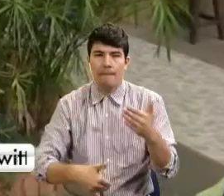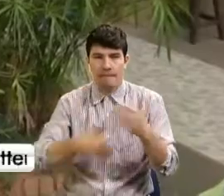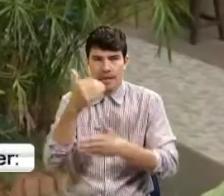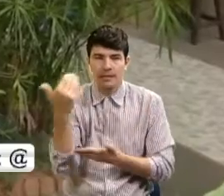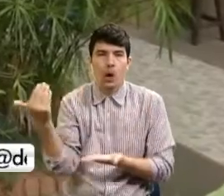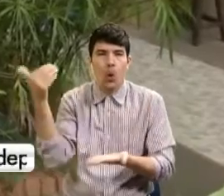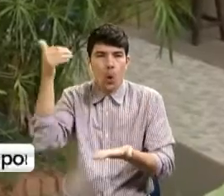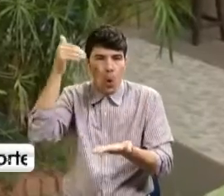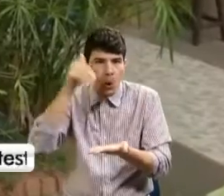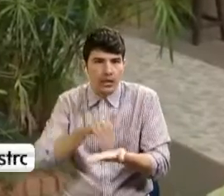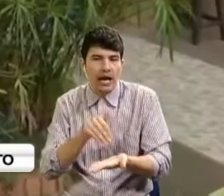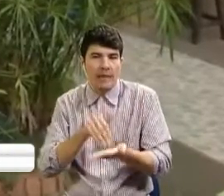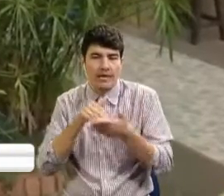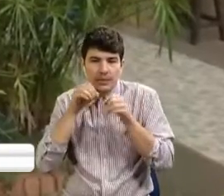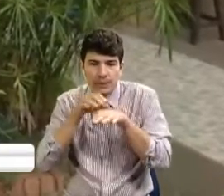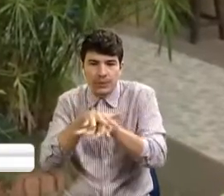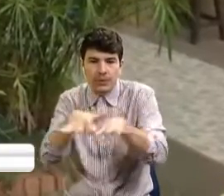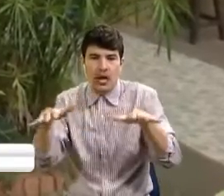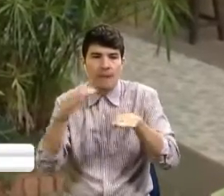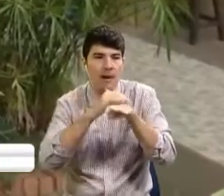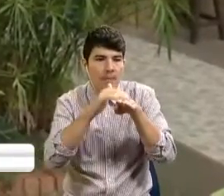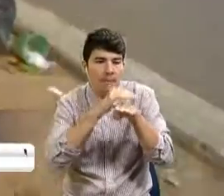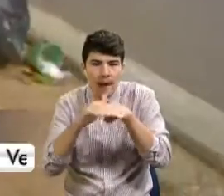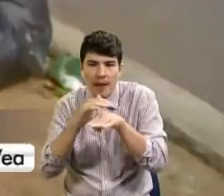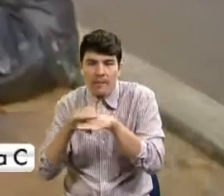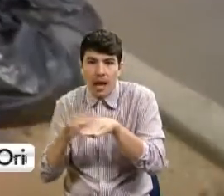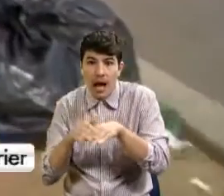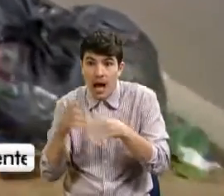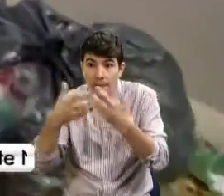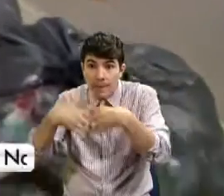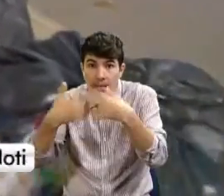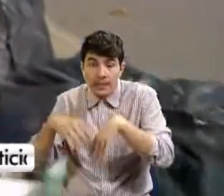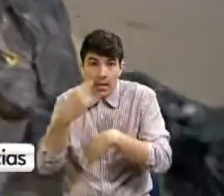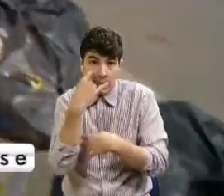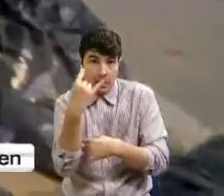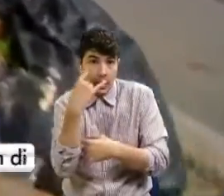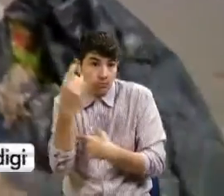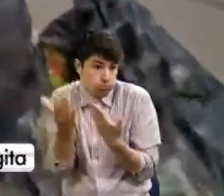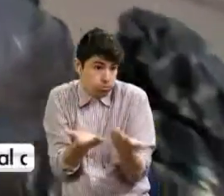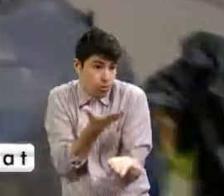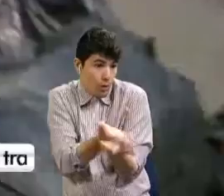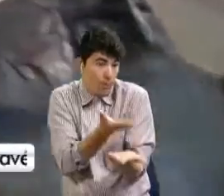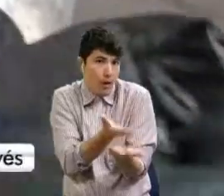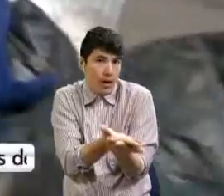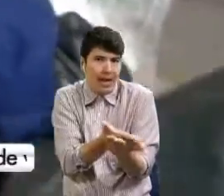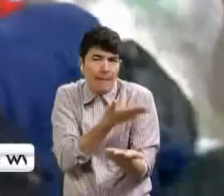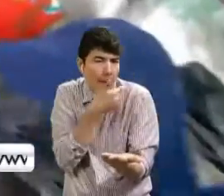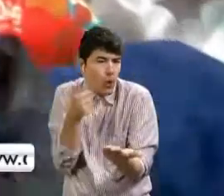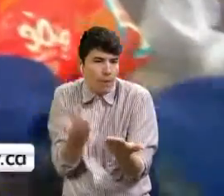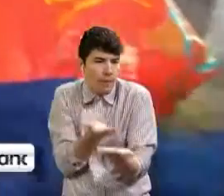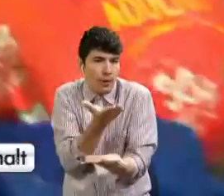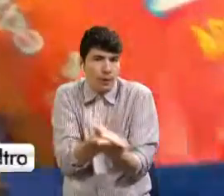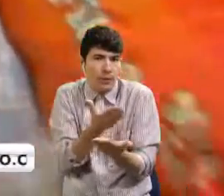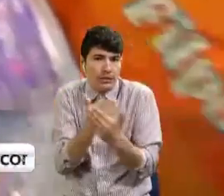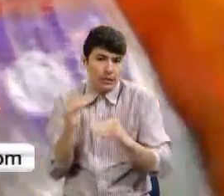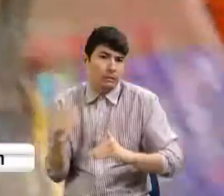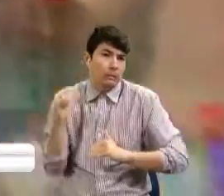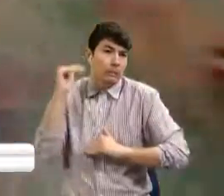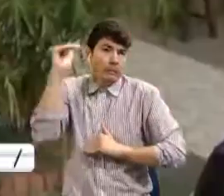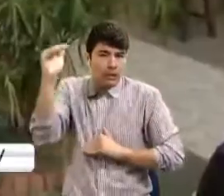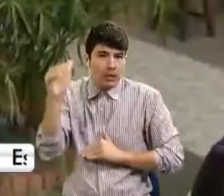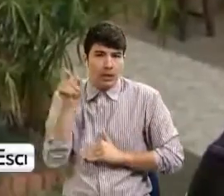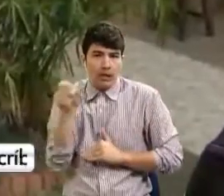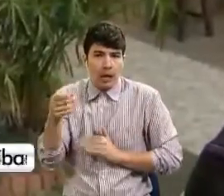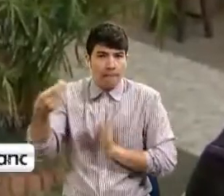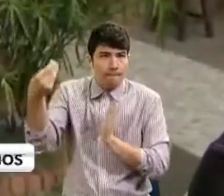es una nueva oportunidad de que los que estén interesados propongan la mejor propuesta la que no suba tarifa la